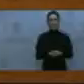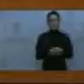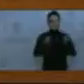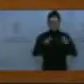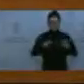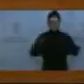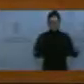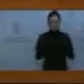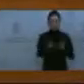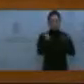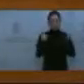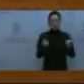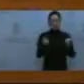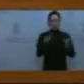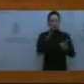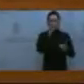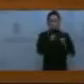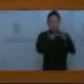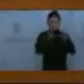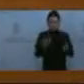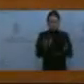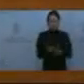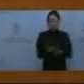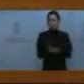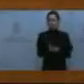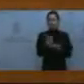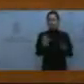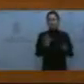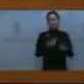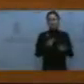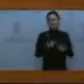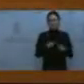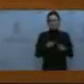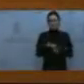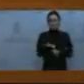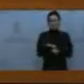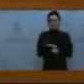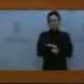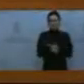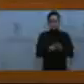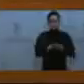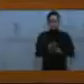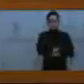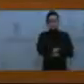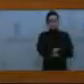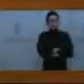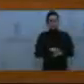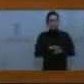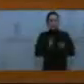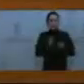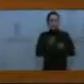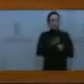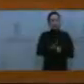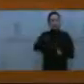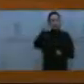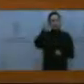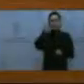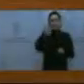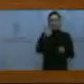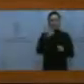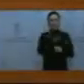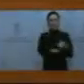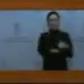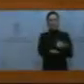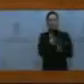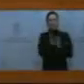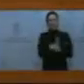actuaciones. Clara inacción política. 9. Gestión de las ayudas al medio rural. Tarde y mal. Y,